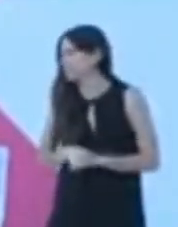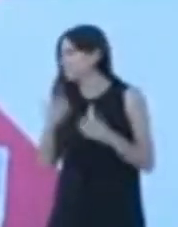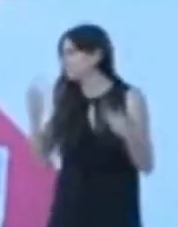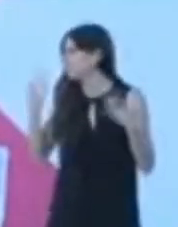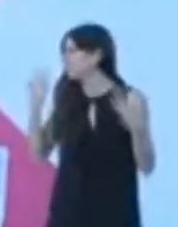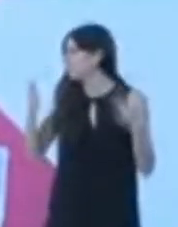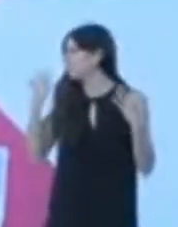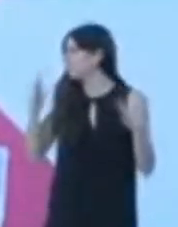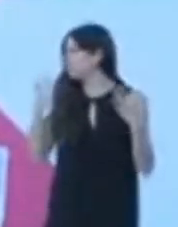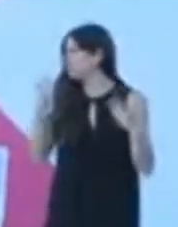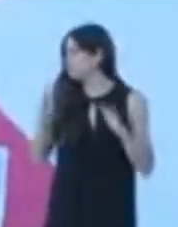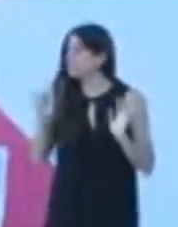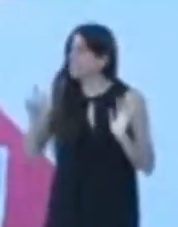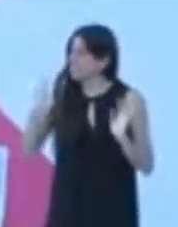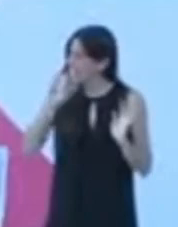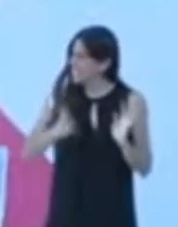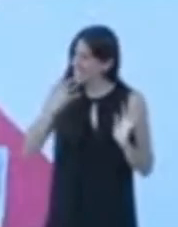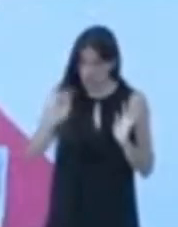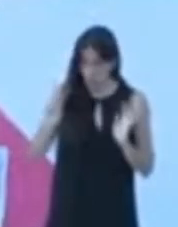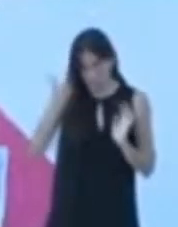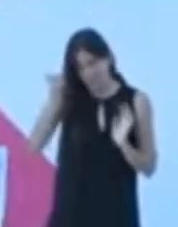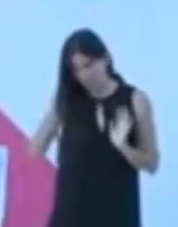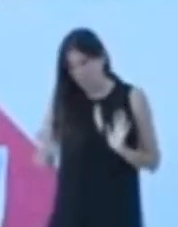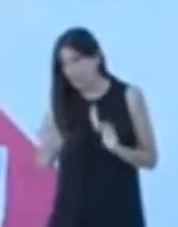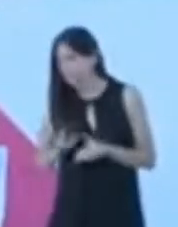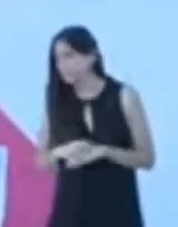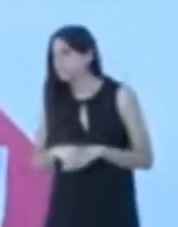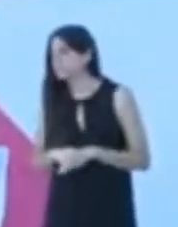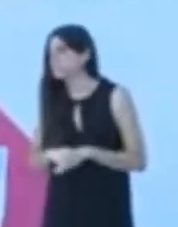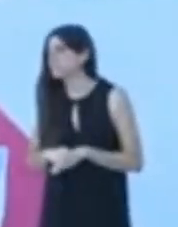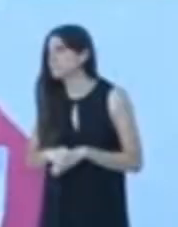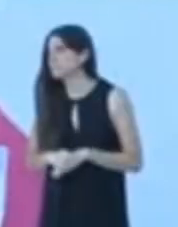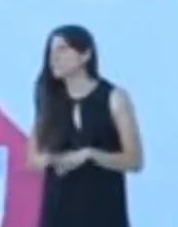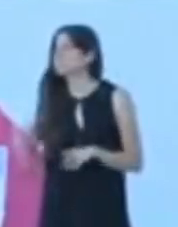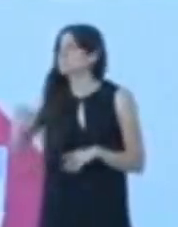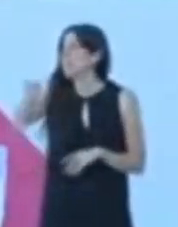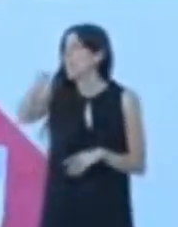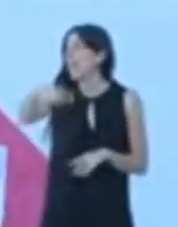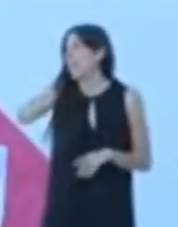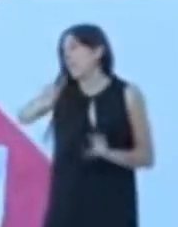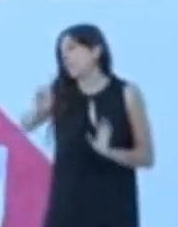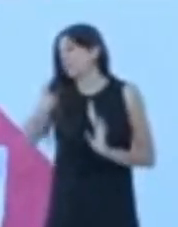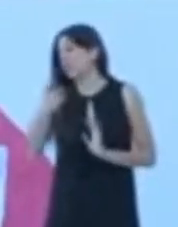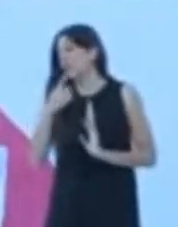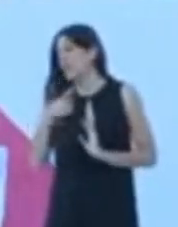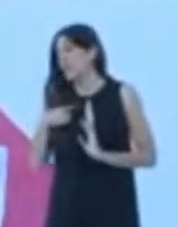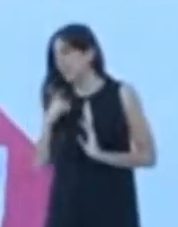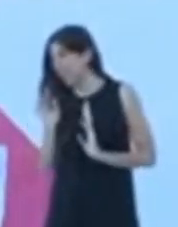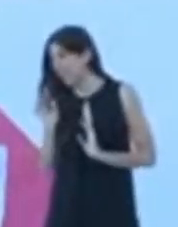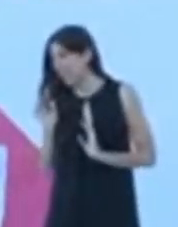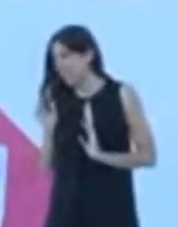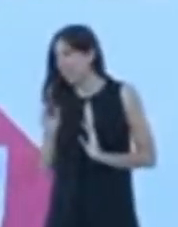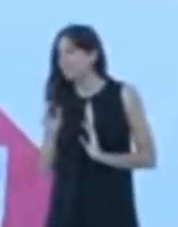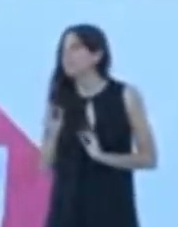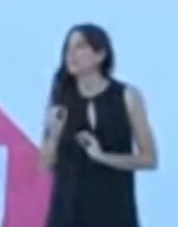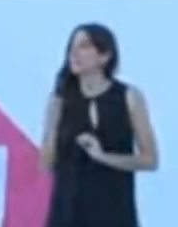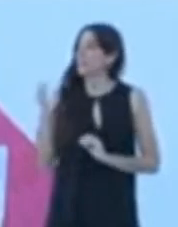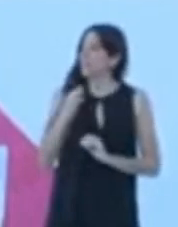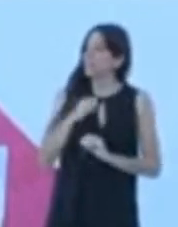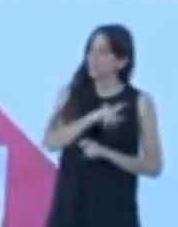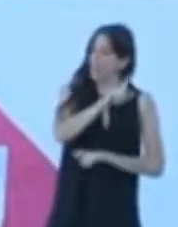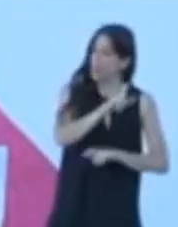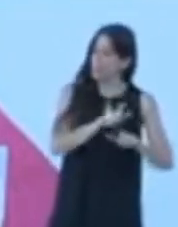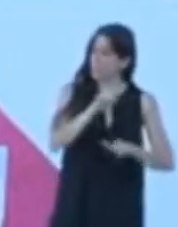Y lo más triste también, nos dicen que hay que enfrentar a la